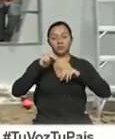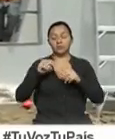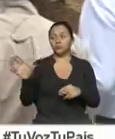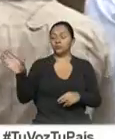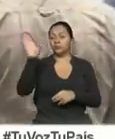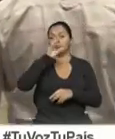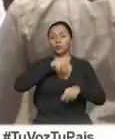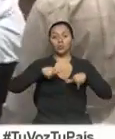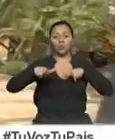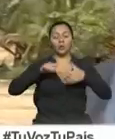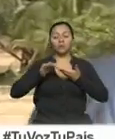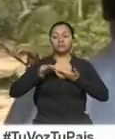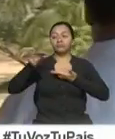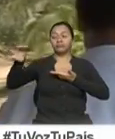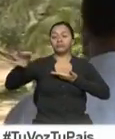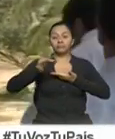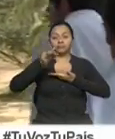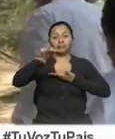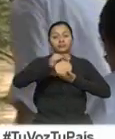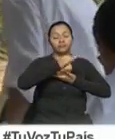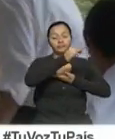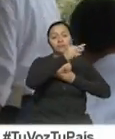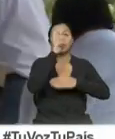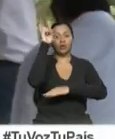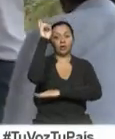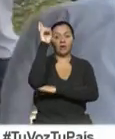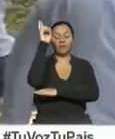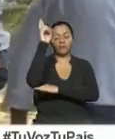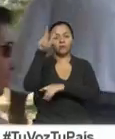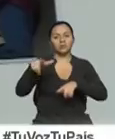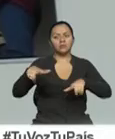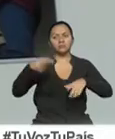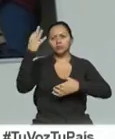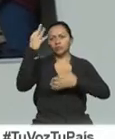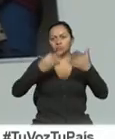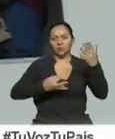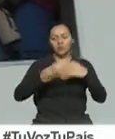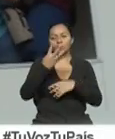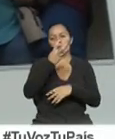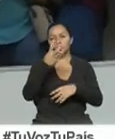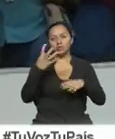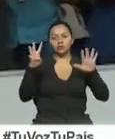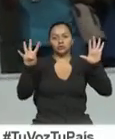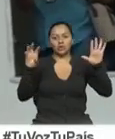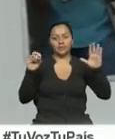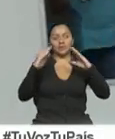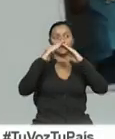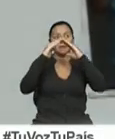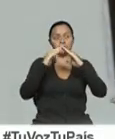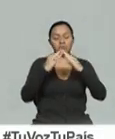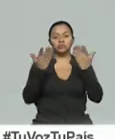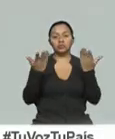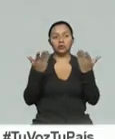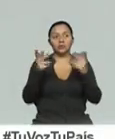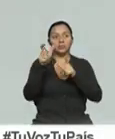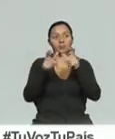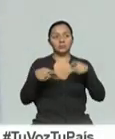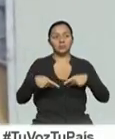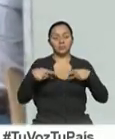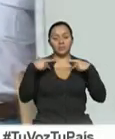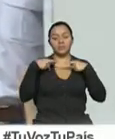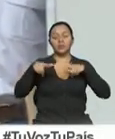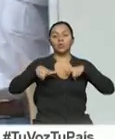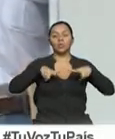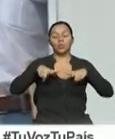zona rural del Cantón Rocafuerte se construirán en total 490 viviendas que serán para los habitantes de sectores como